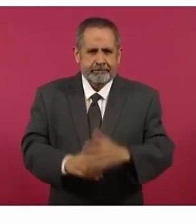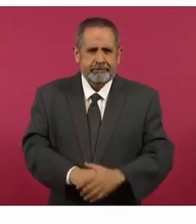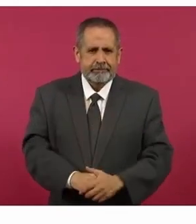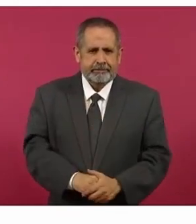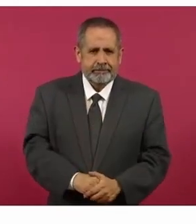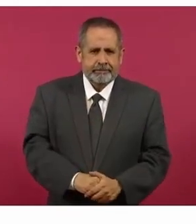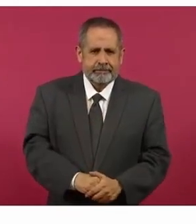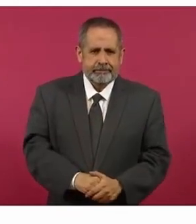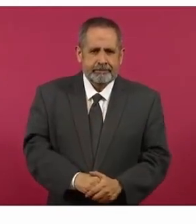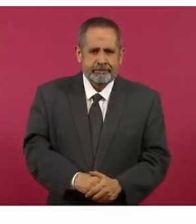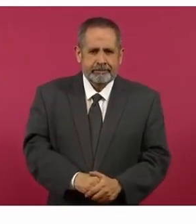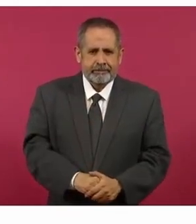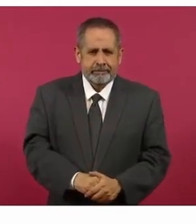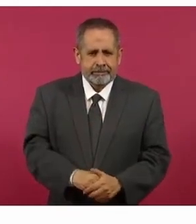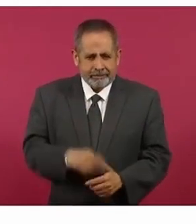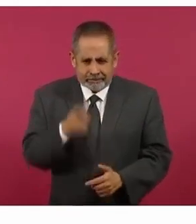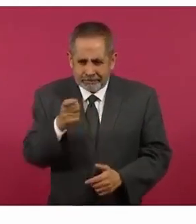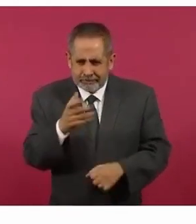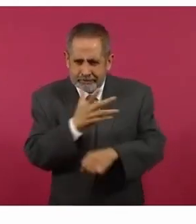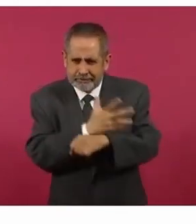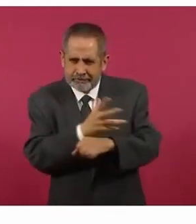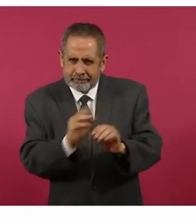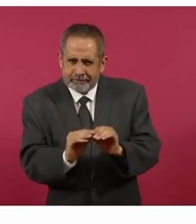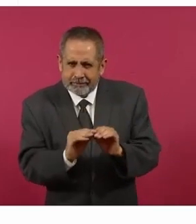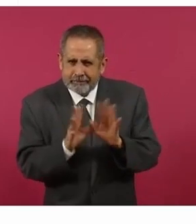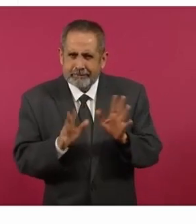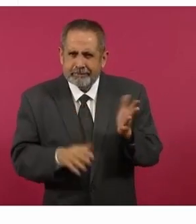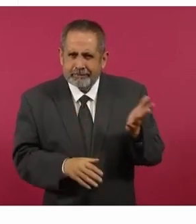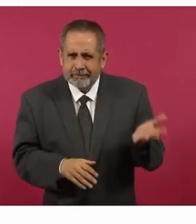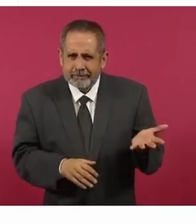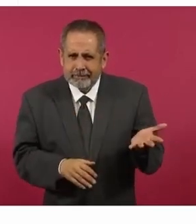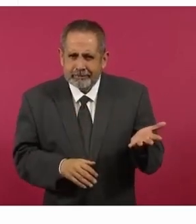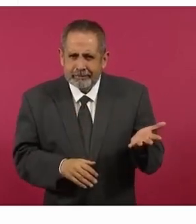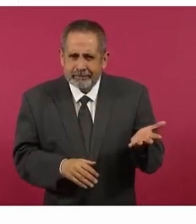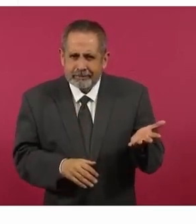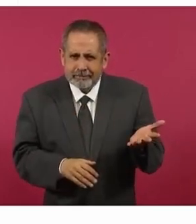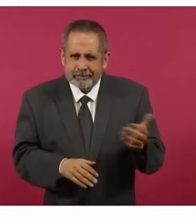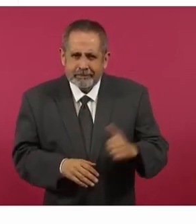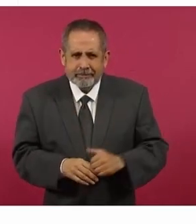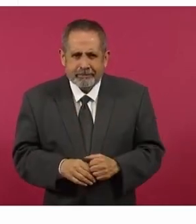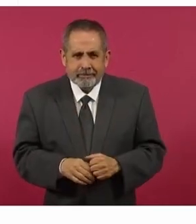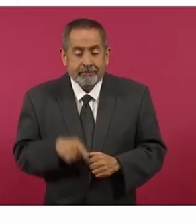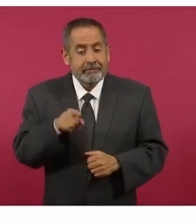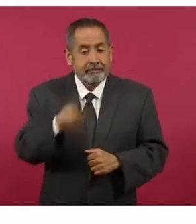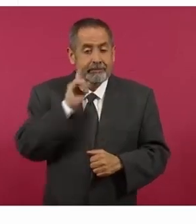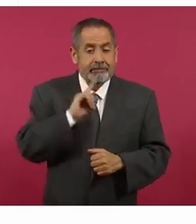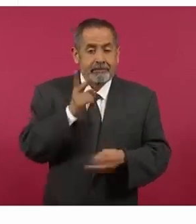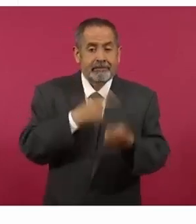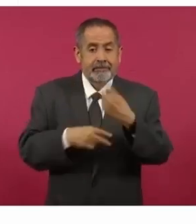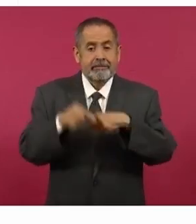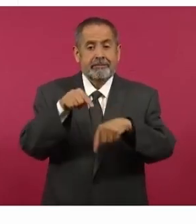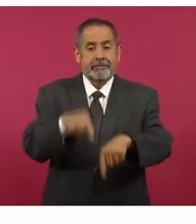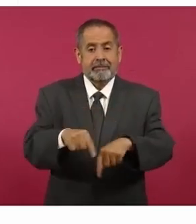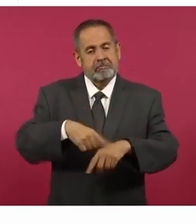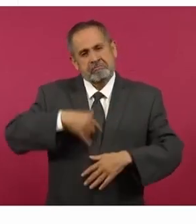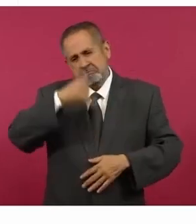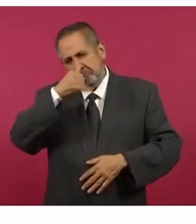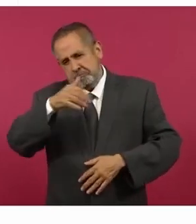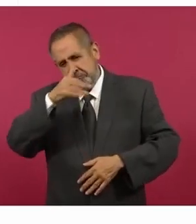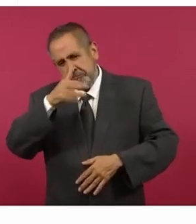este es la transparencia a esa periodista que vino aquí a cuestionamos